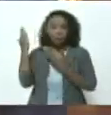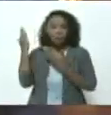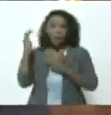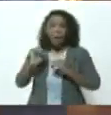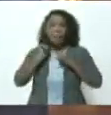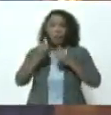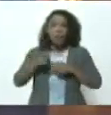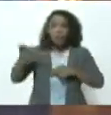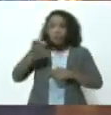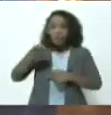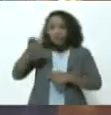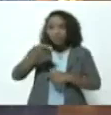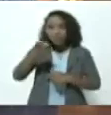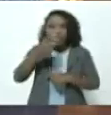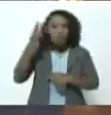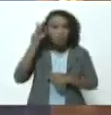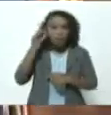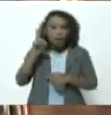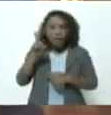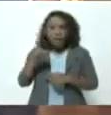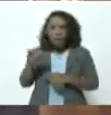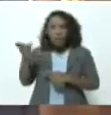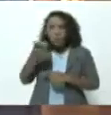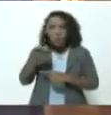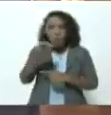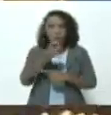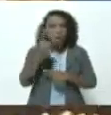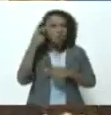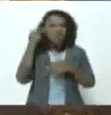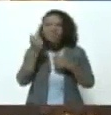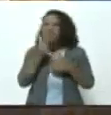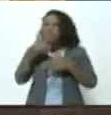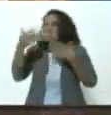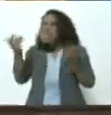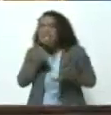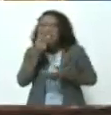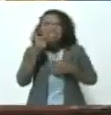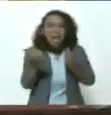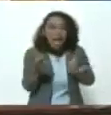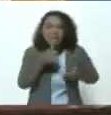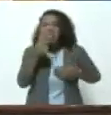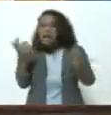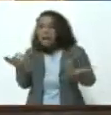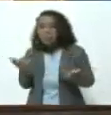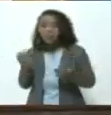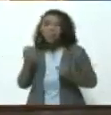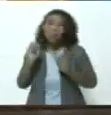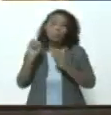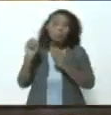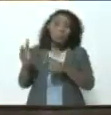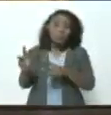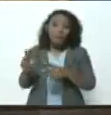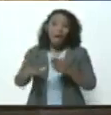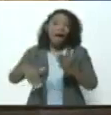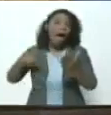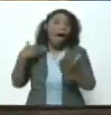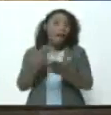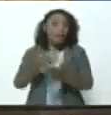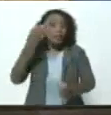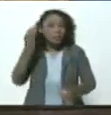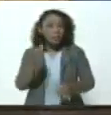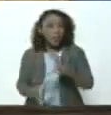Empezamos a buscar a la chica de la cuña, que no aparecía, no fue tan fácil, ¿ok? Hasta que